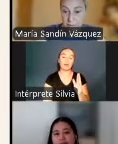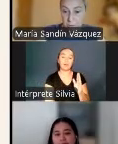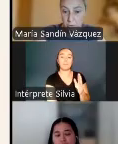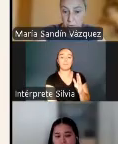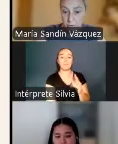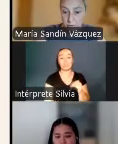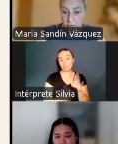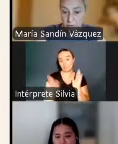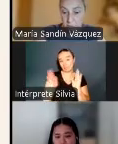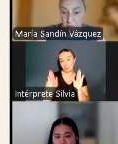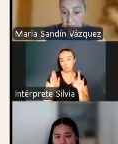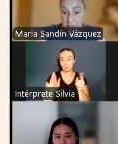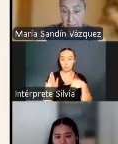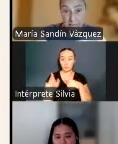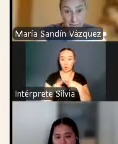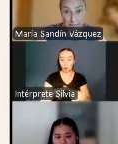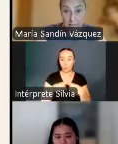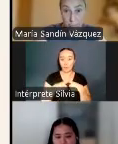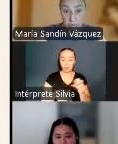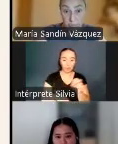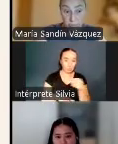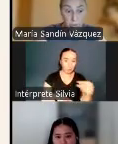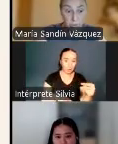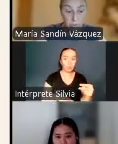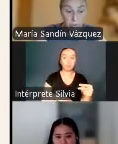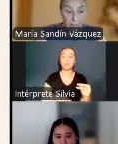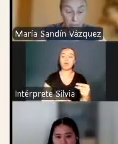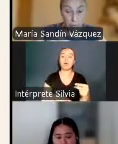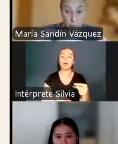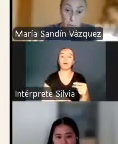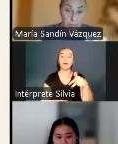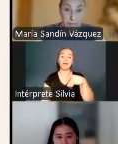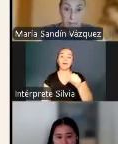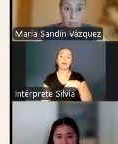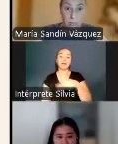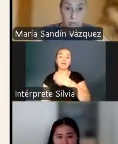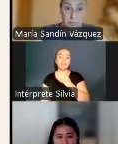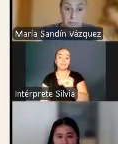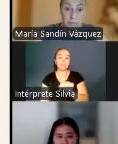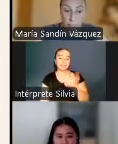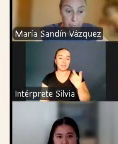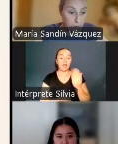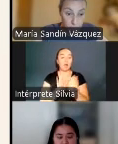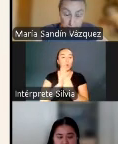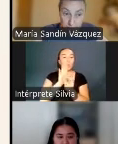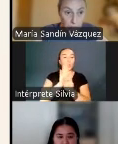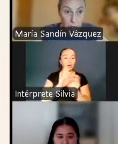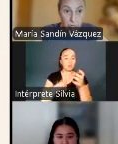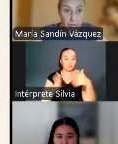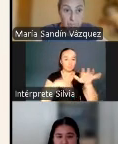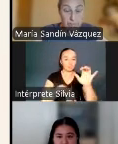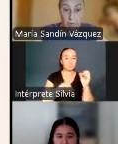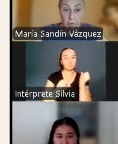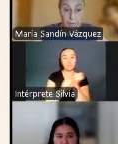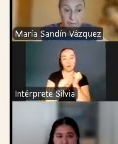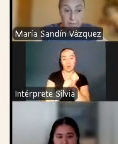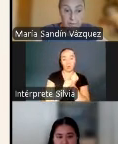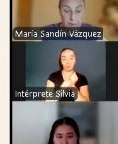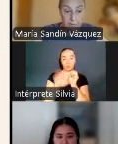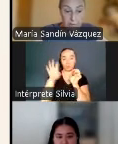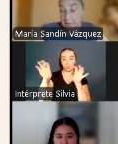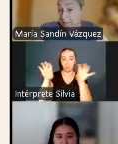ratito que os hemos compartido los resultados. Nancy ha puesto los QR de los trabajos, pero que os los podemos